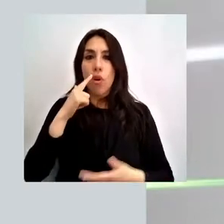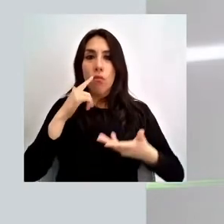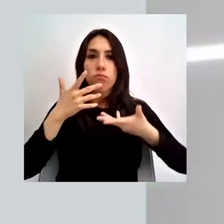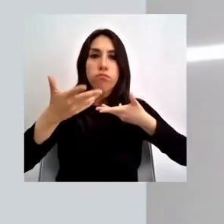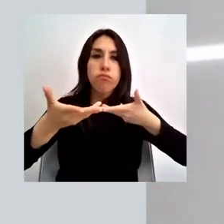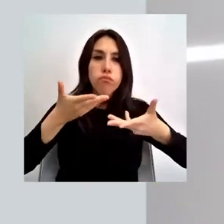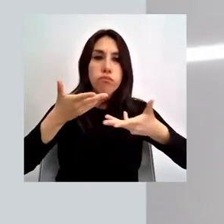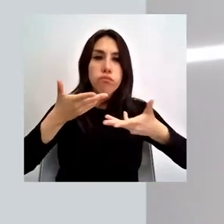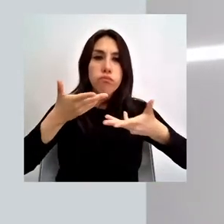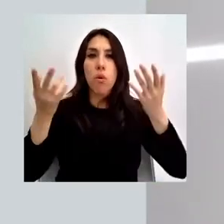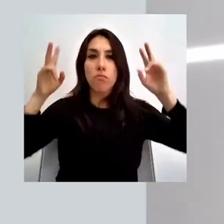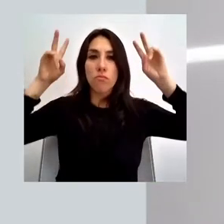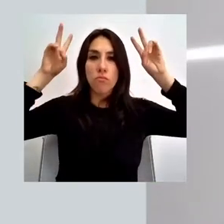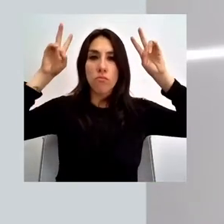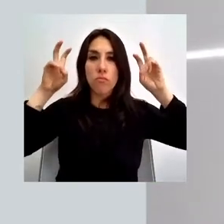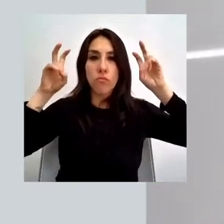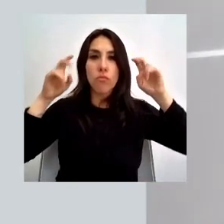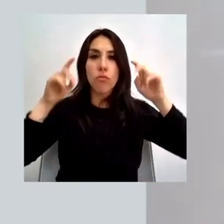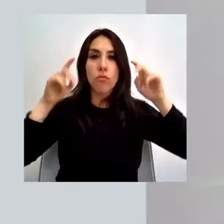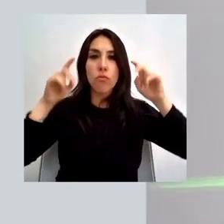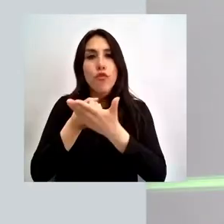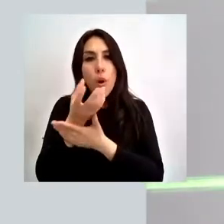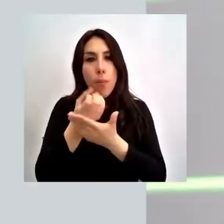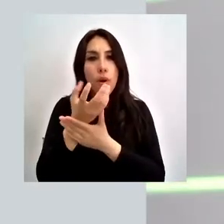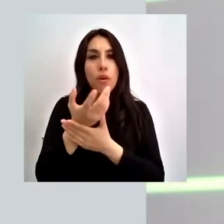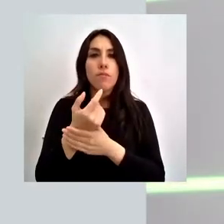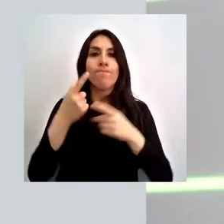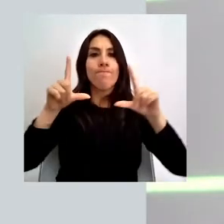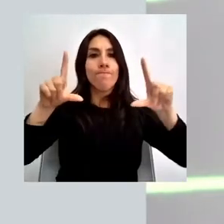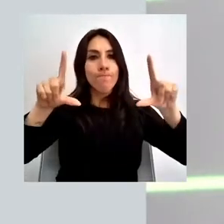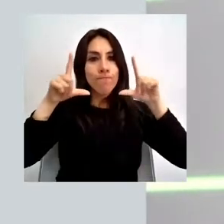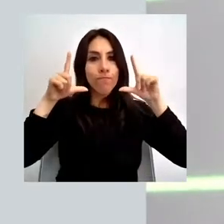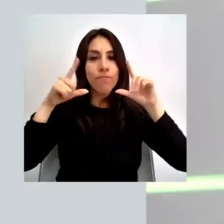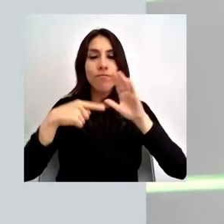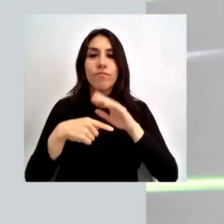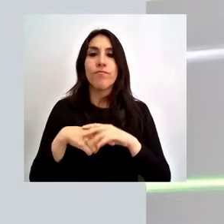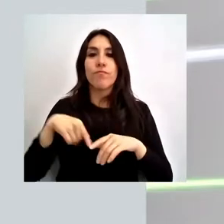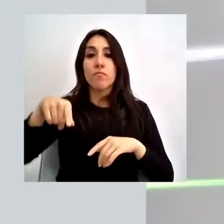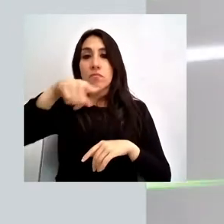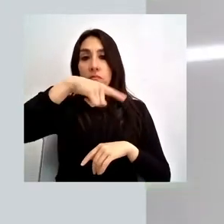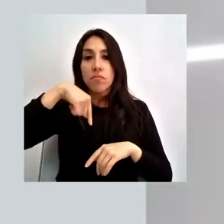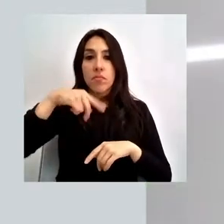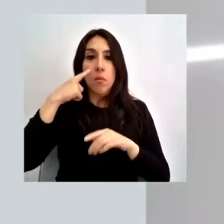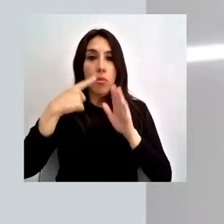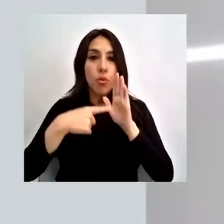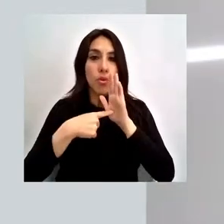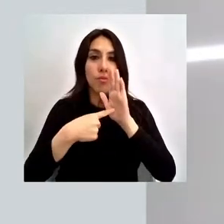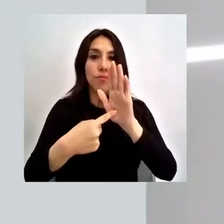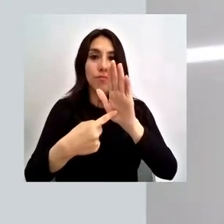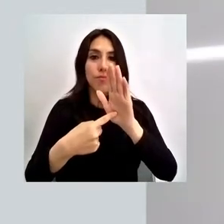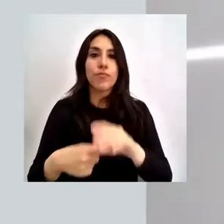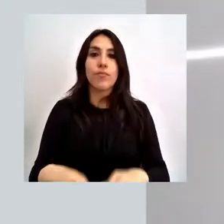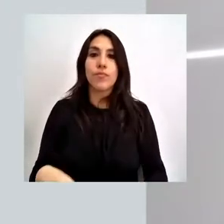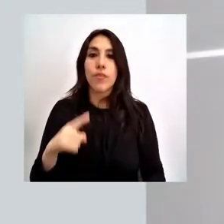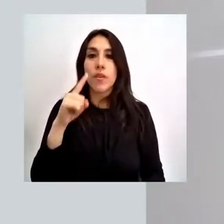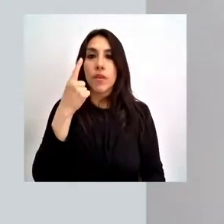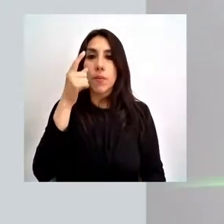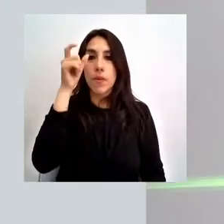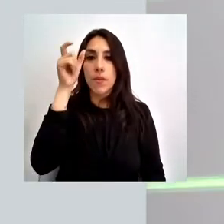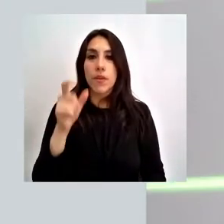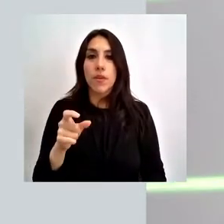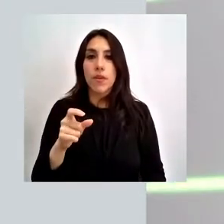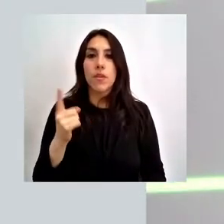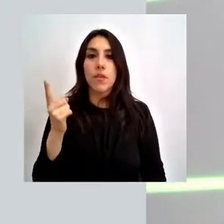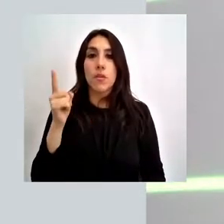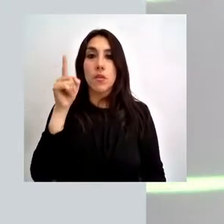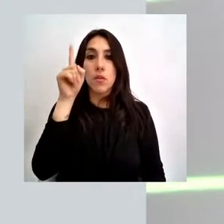impacto en los espacios de toma de decisión nuestro primer expositor será el